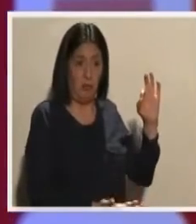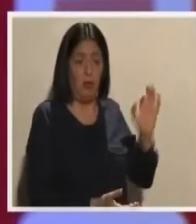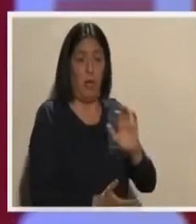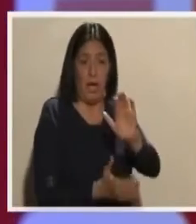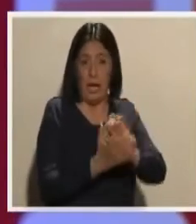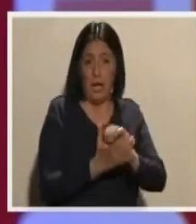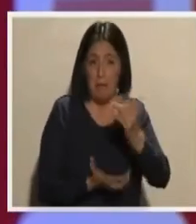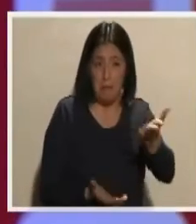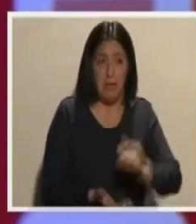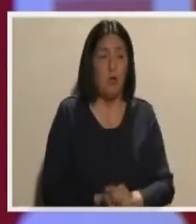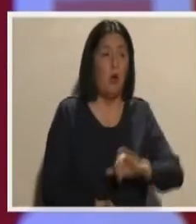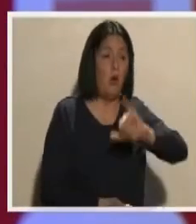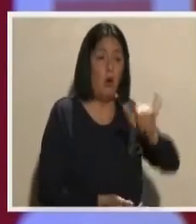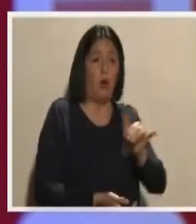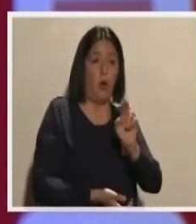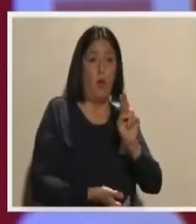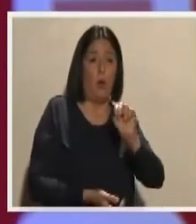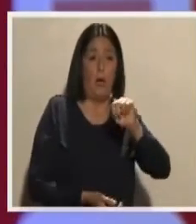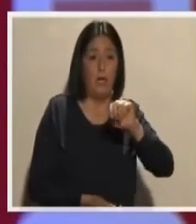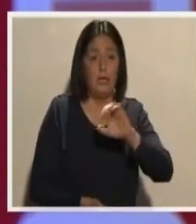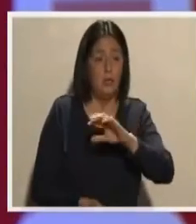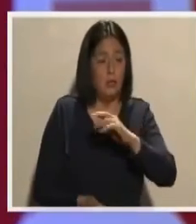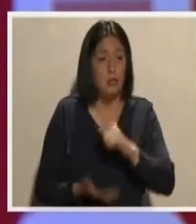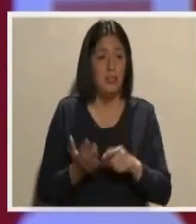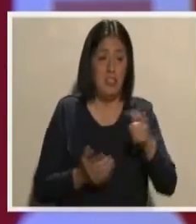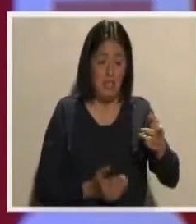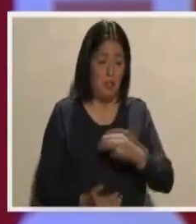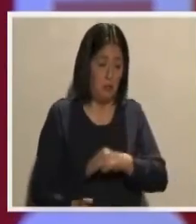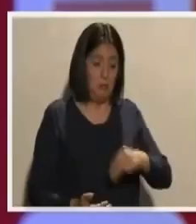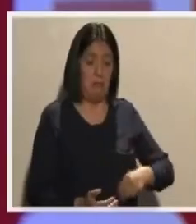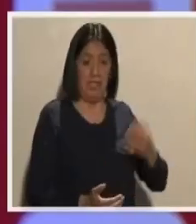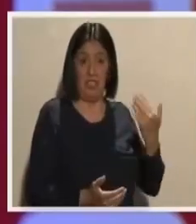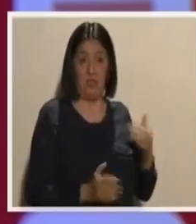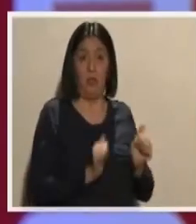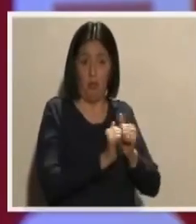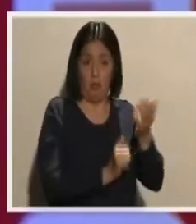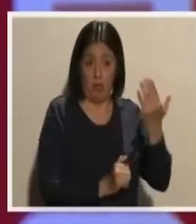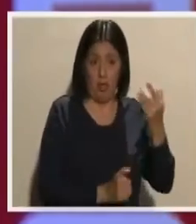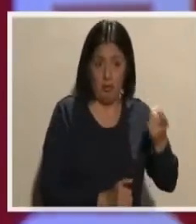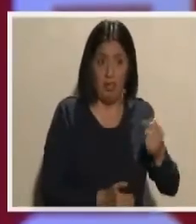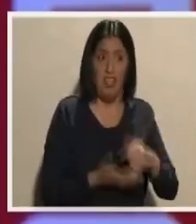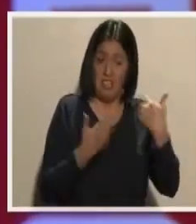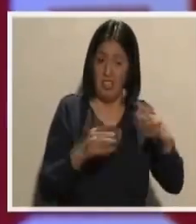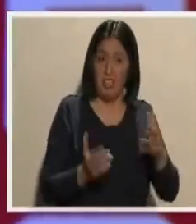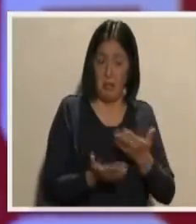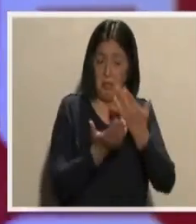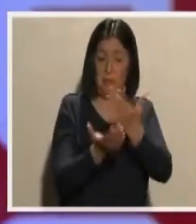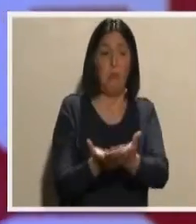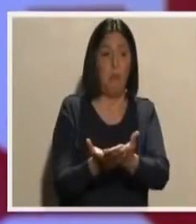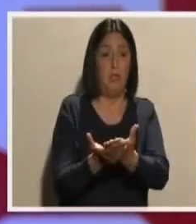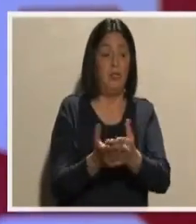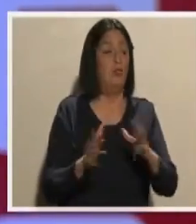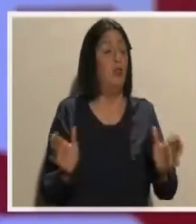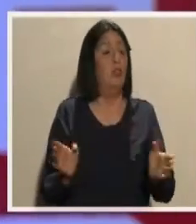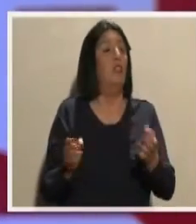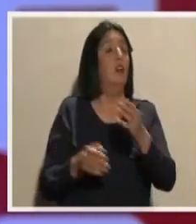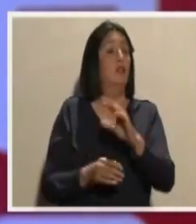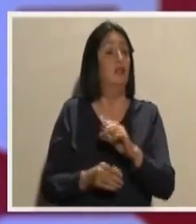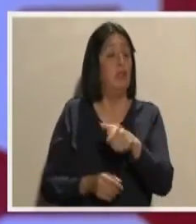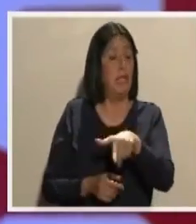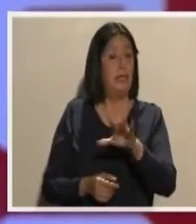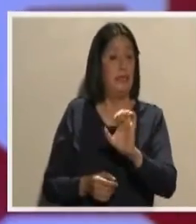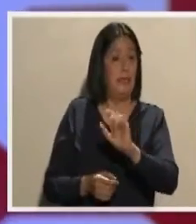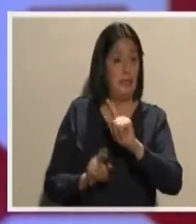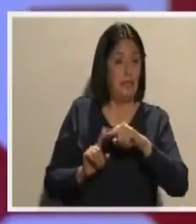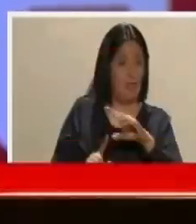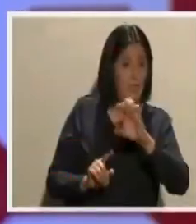su amigo, el señor Juan Sheput, vocero de usted, que ha sido ministro junto con usted, ya había propuesto congelar la CTS, y usted en la